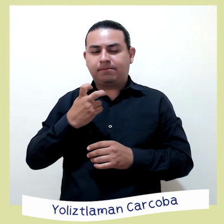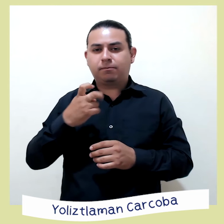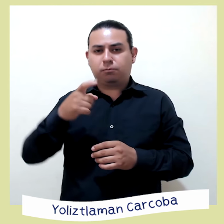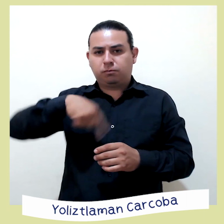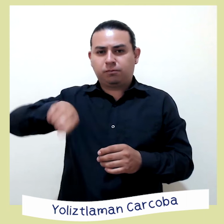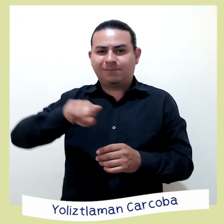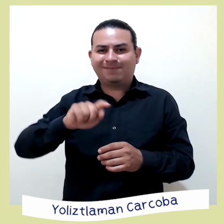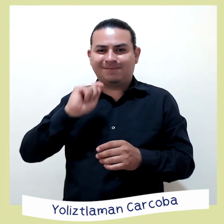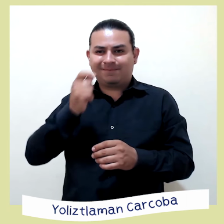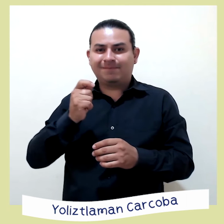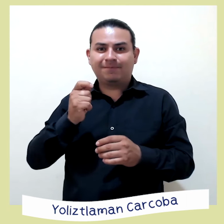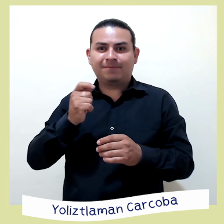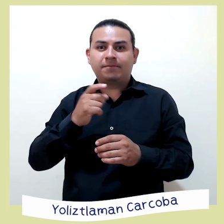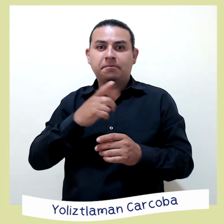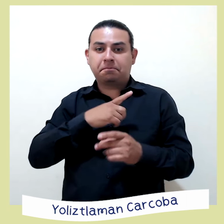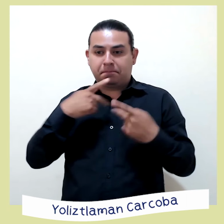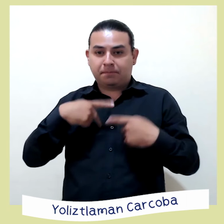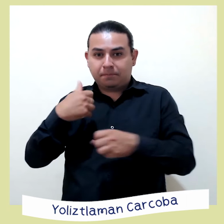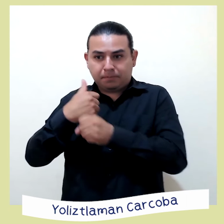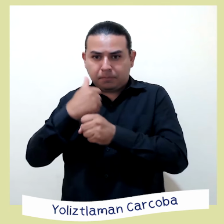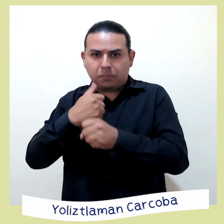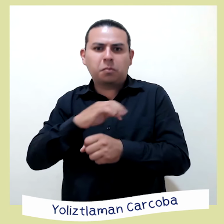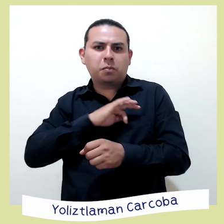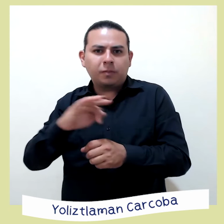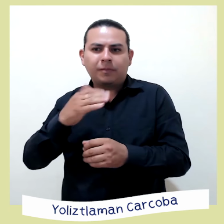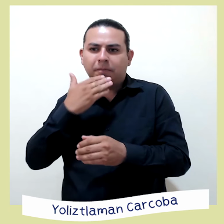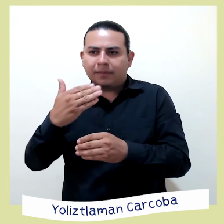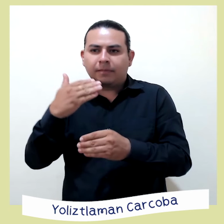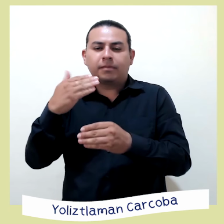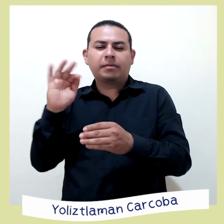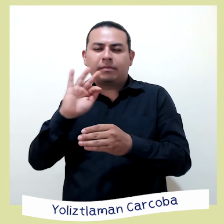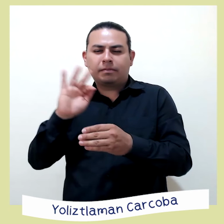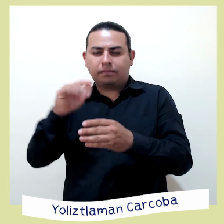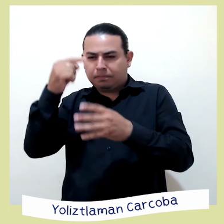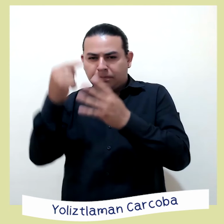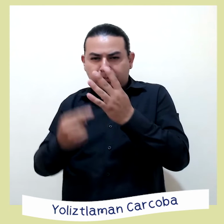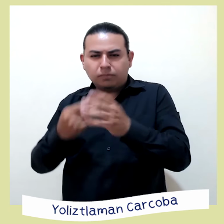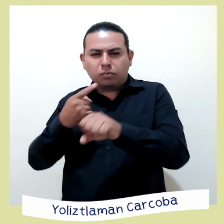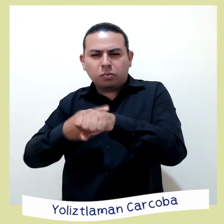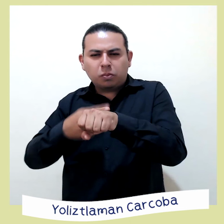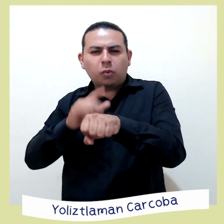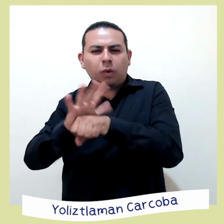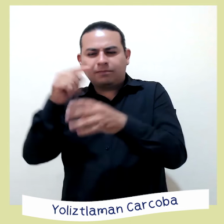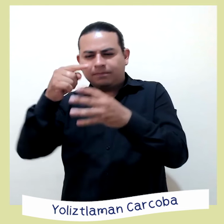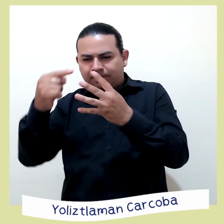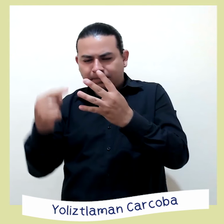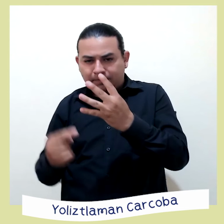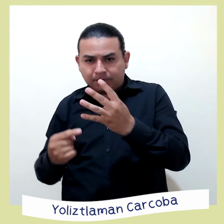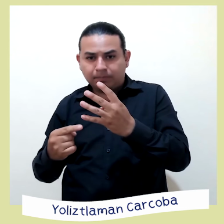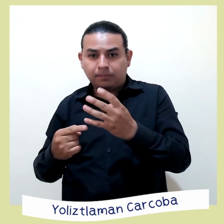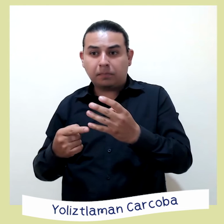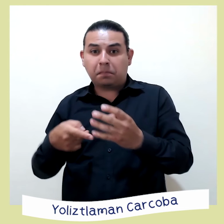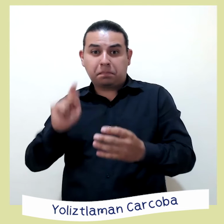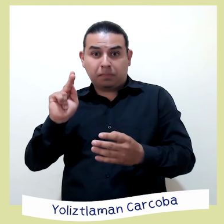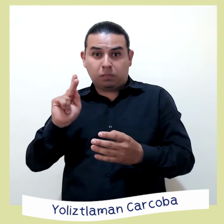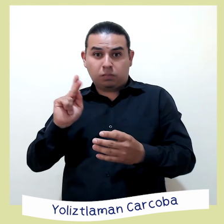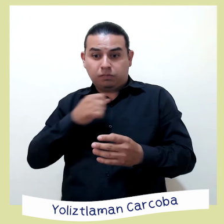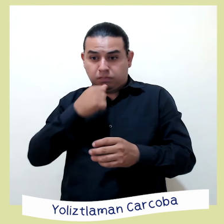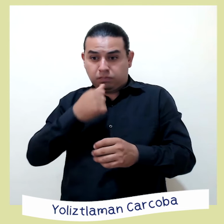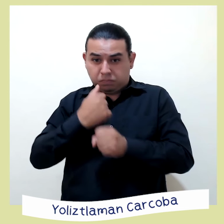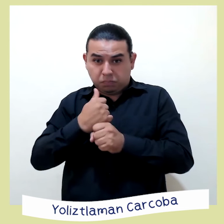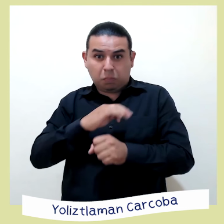y decidimos enfocarnos en el aspecto funcional. Tú puedes tener toda una lista de diagnósticos, pero si estás